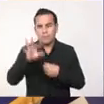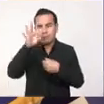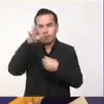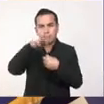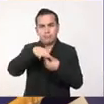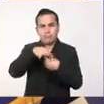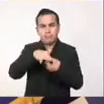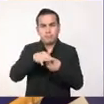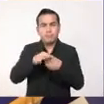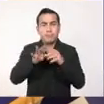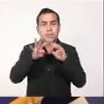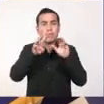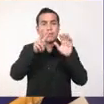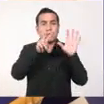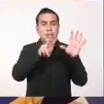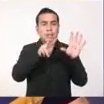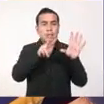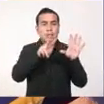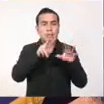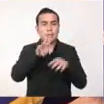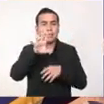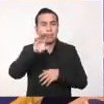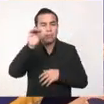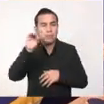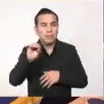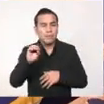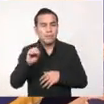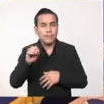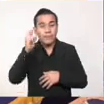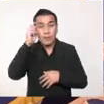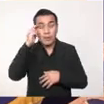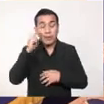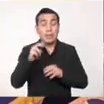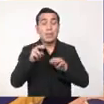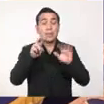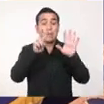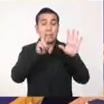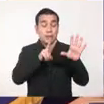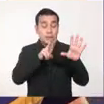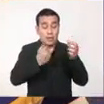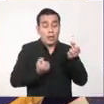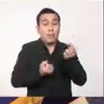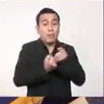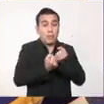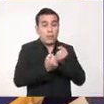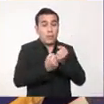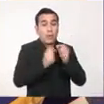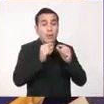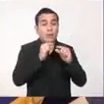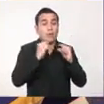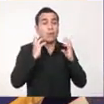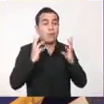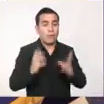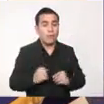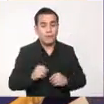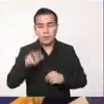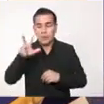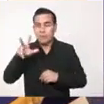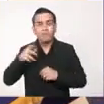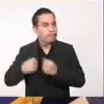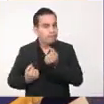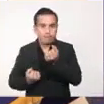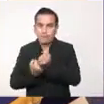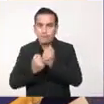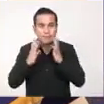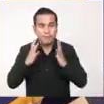elección, 70 y pico %. 7 organizaciones pro gobierno, 3 organizaciones